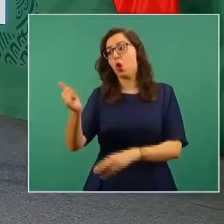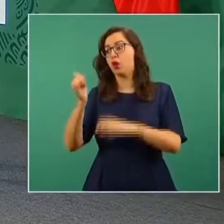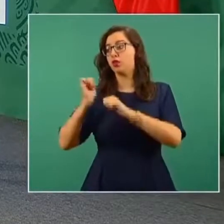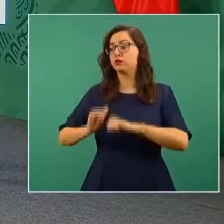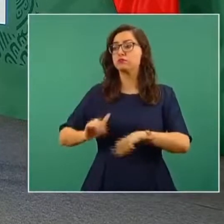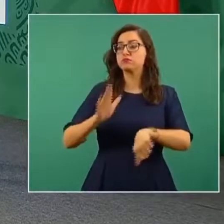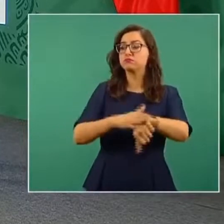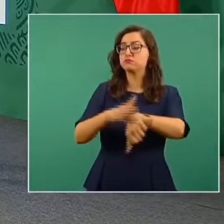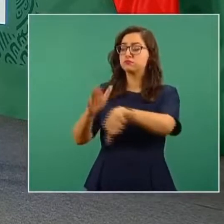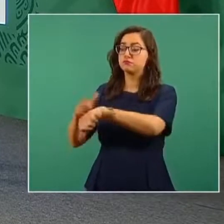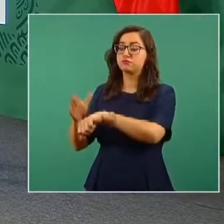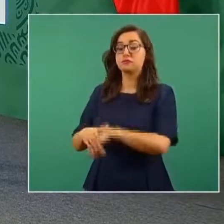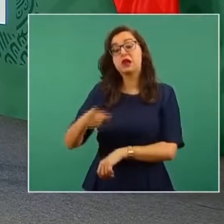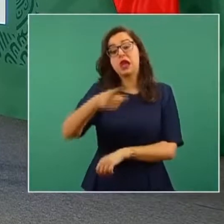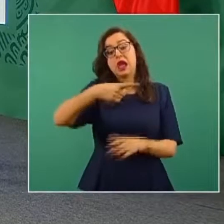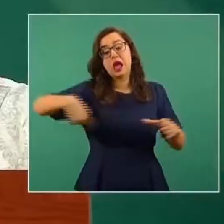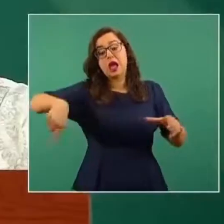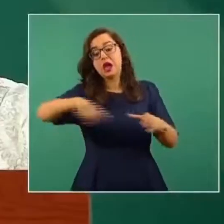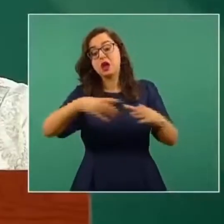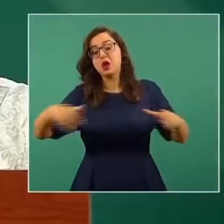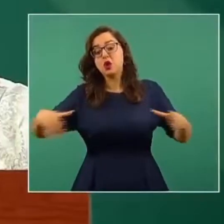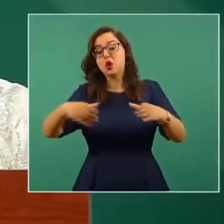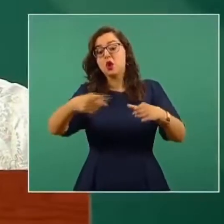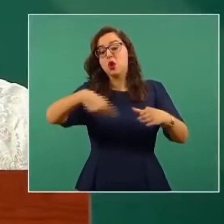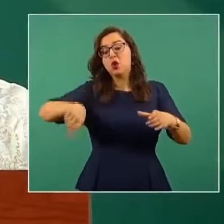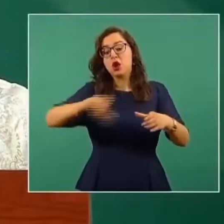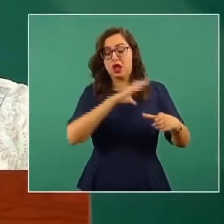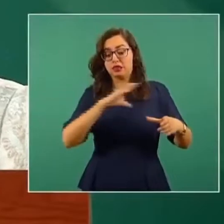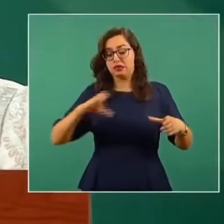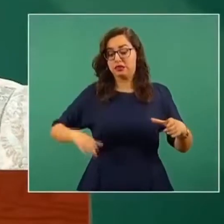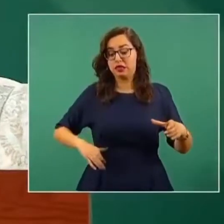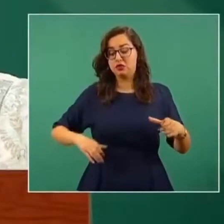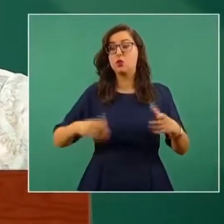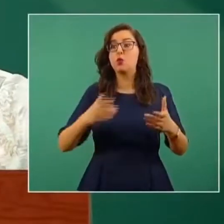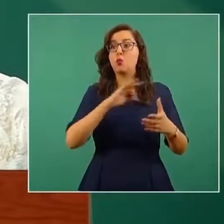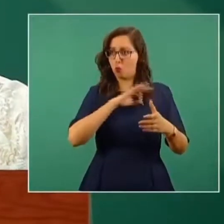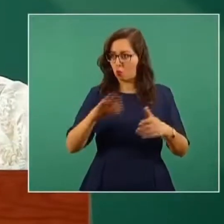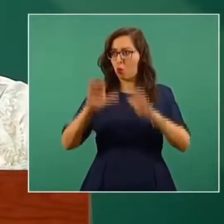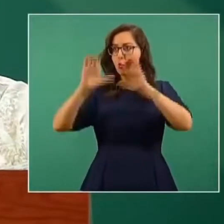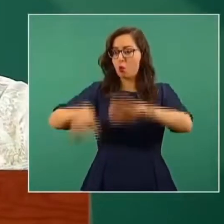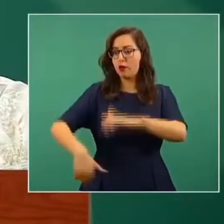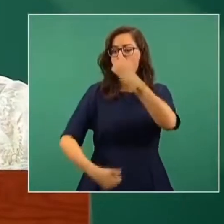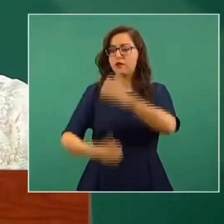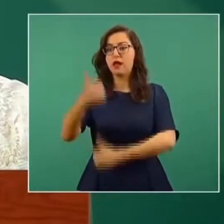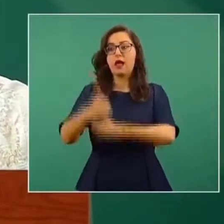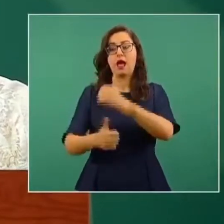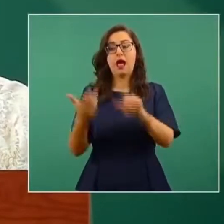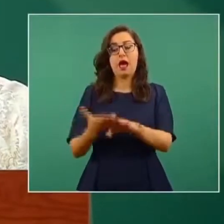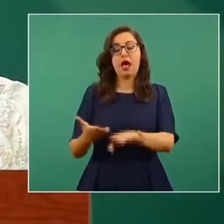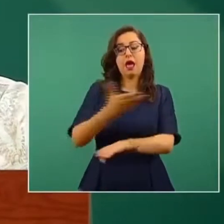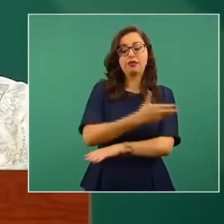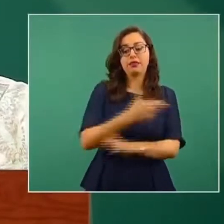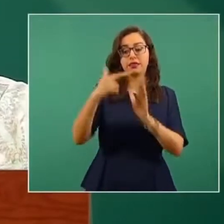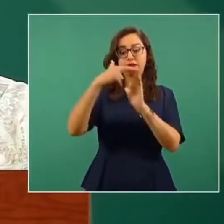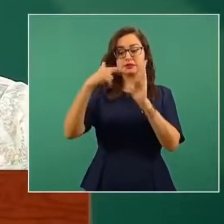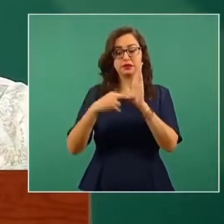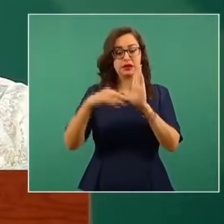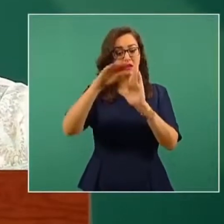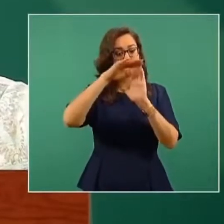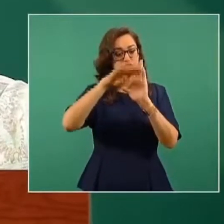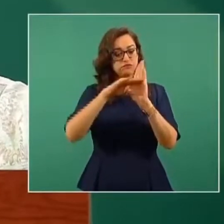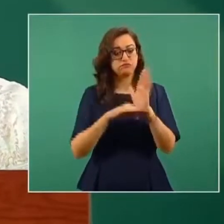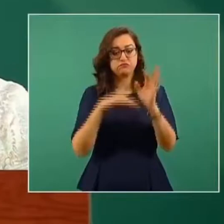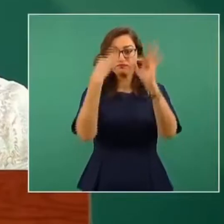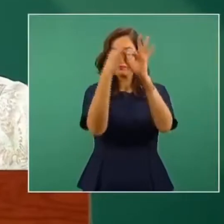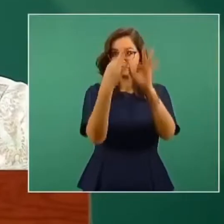delicada Ahora, esto que antes, hasta hace algunos años, se tomaba como algo